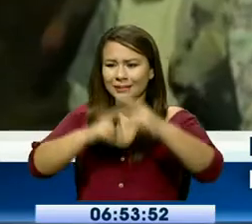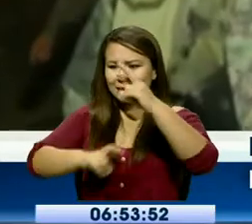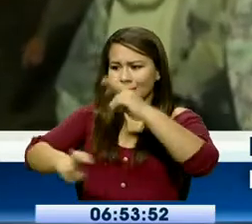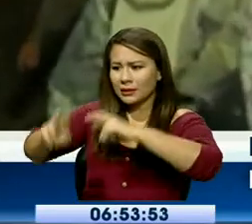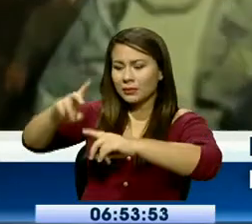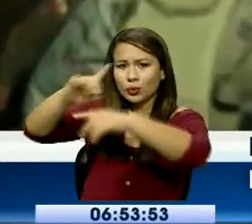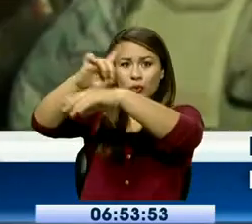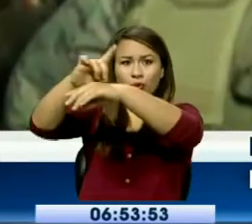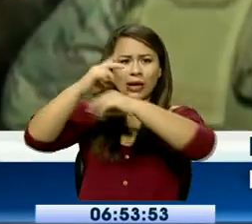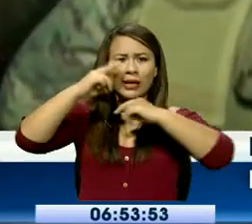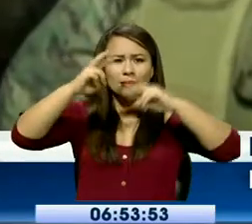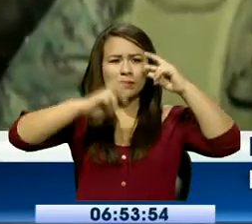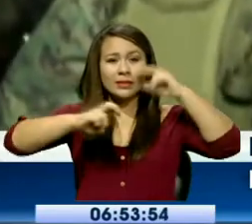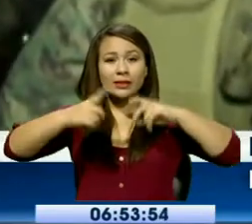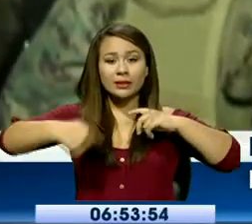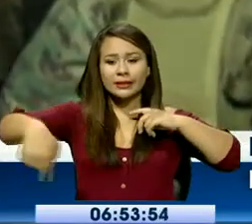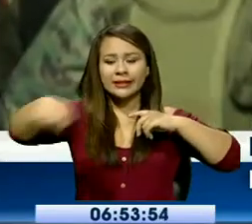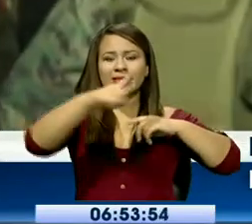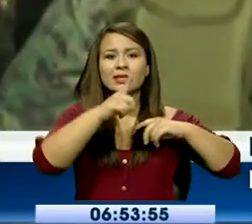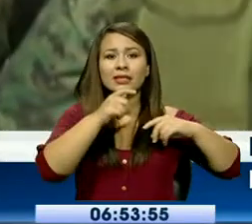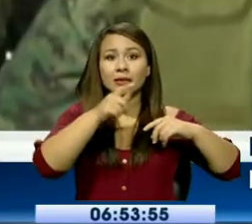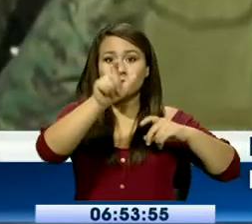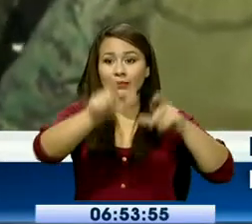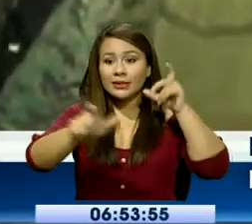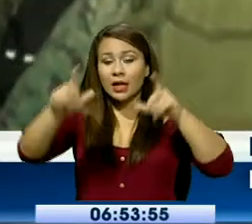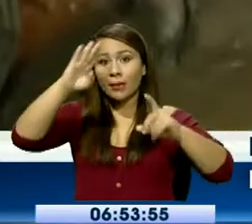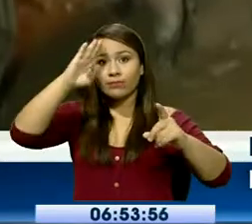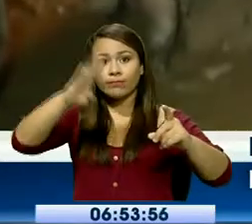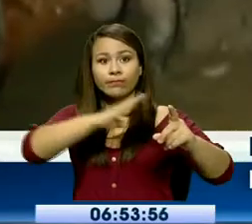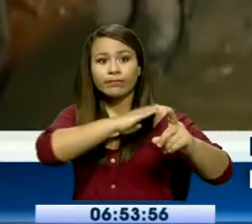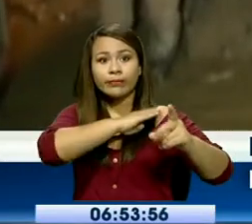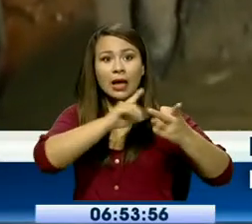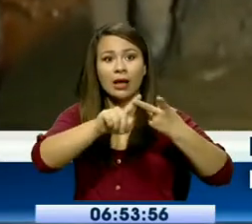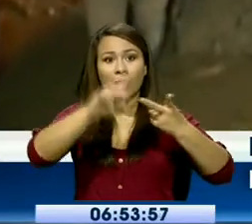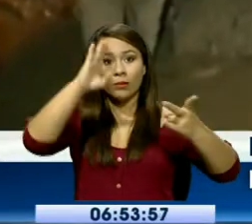las investigaciones del caso con el personal militar y policial